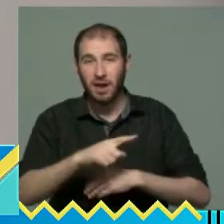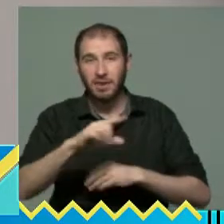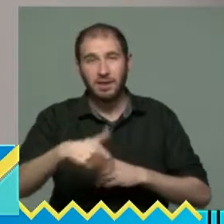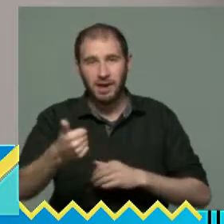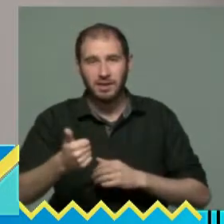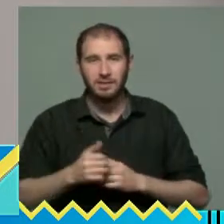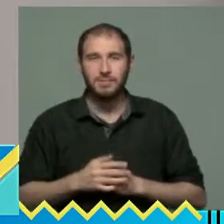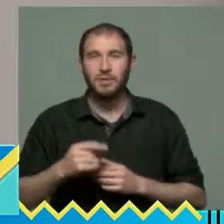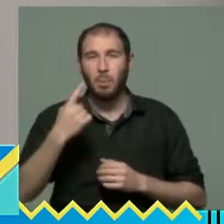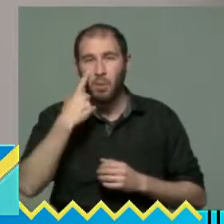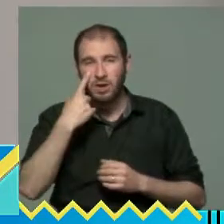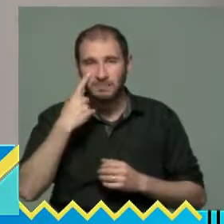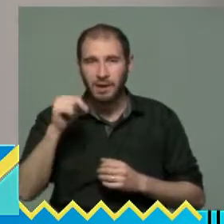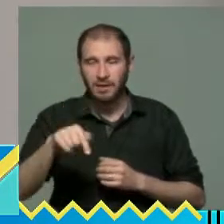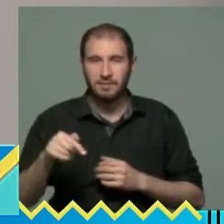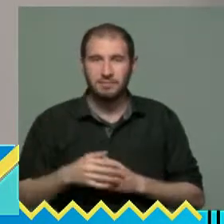en municipios